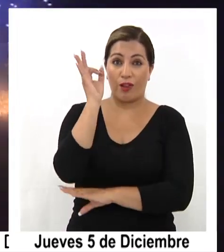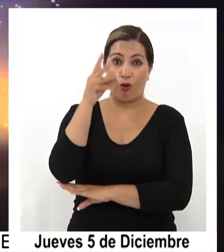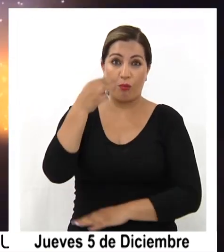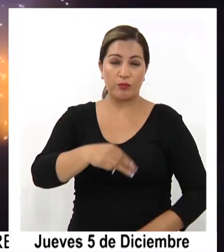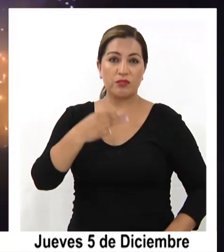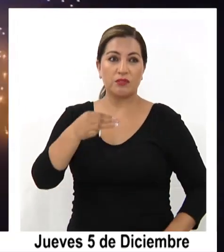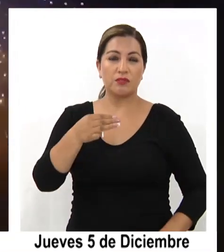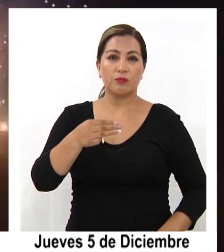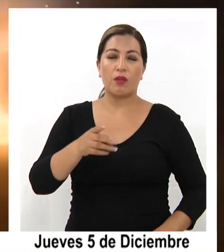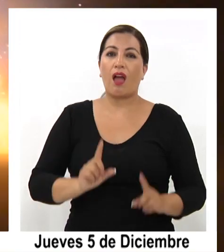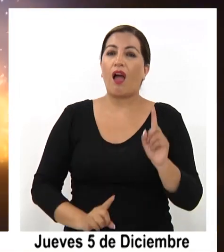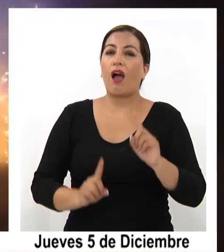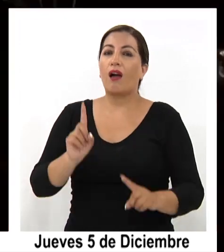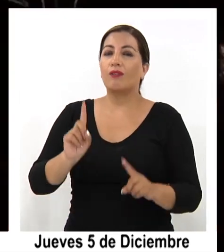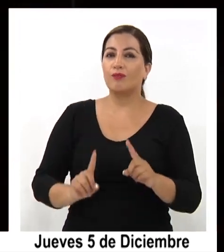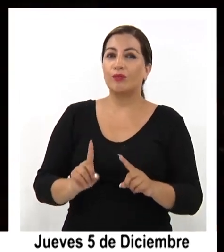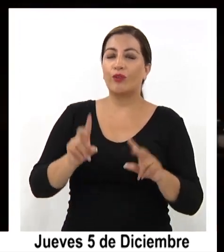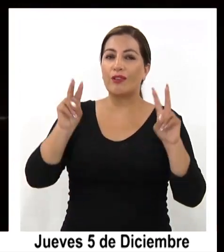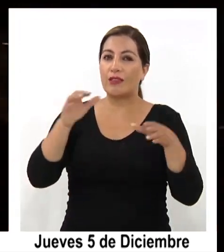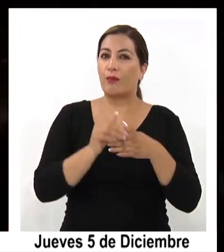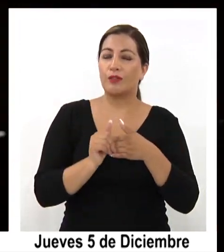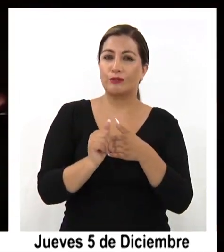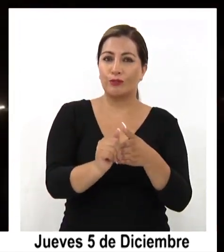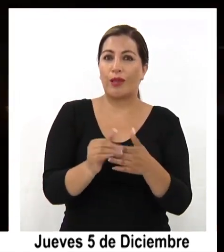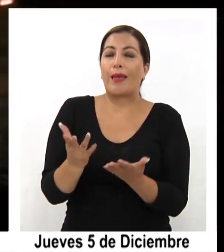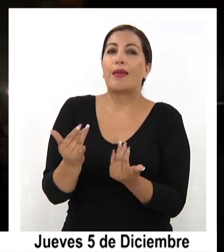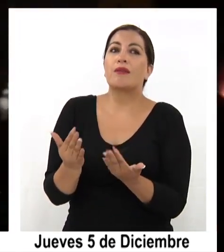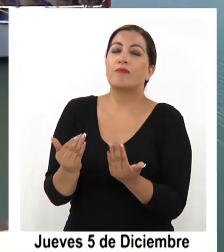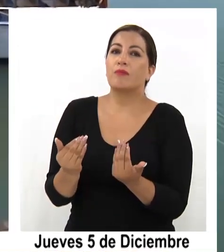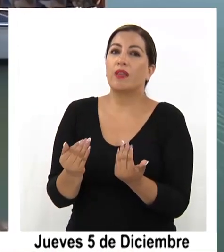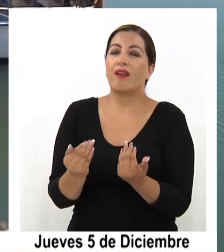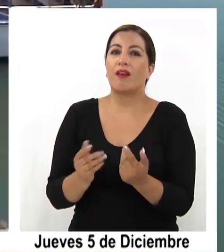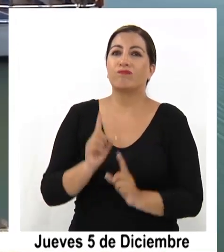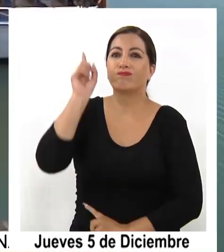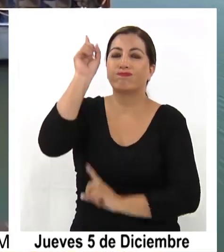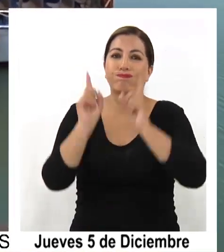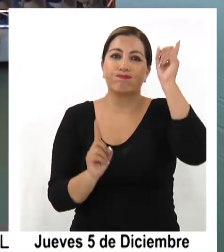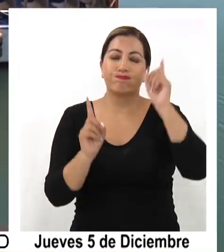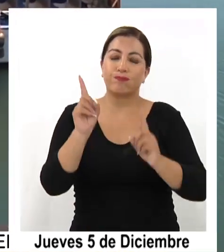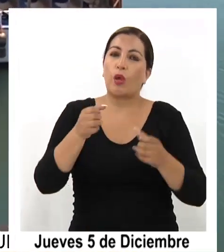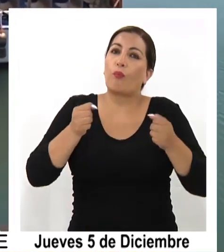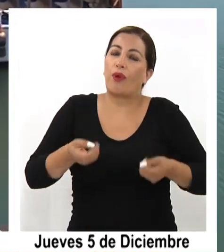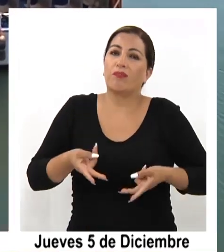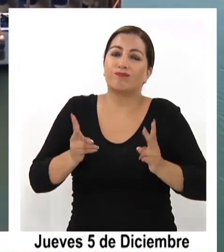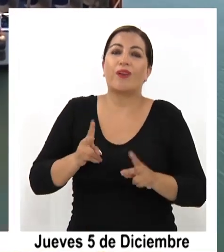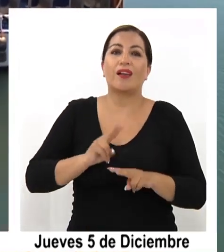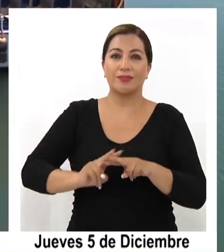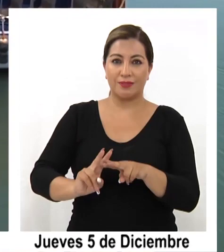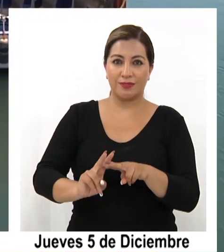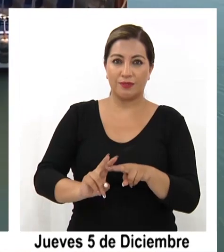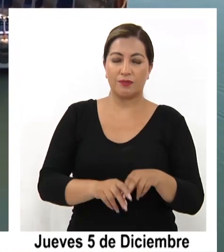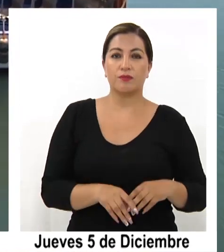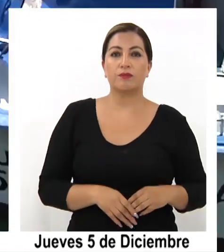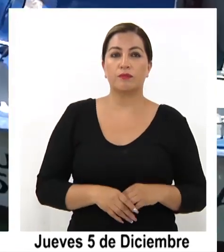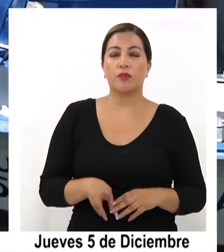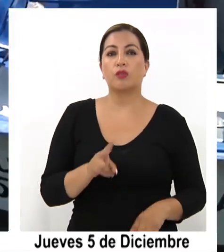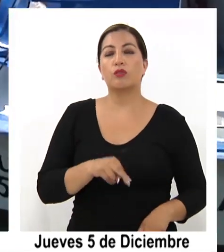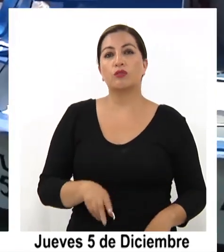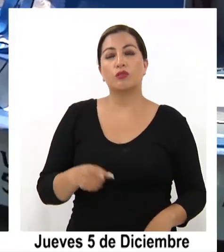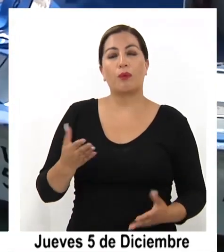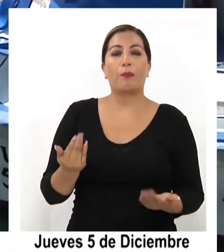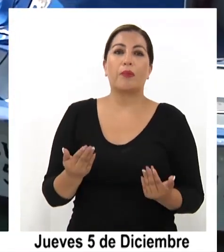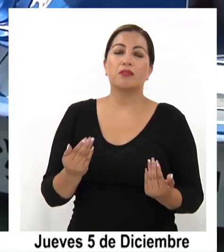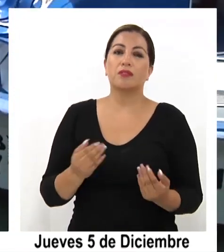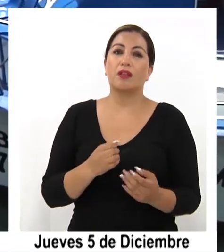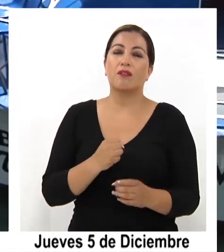Municipal, desde sectores vinculados al turismo, esperaban que el show pirotécnico se pudiera realizar. Esperamos el